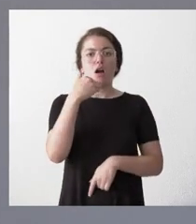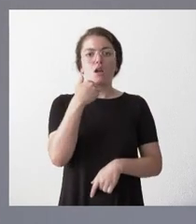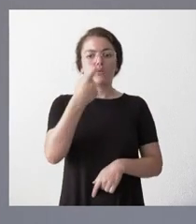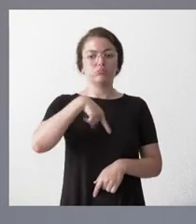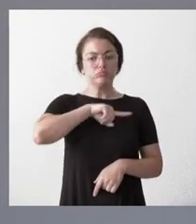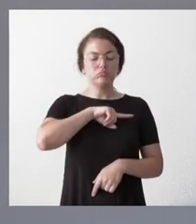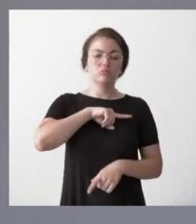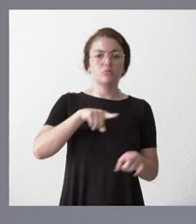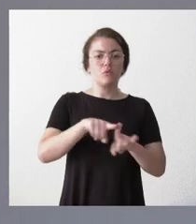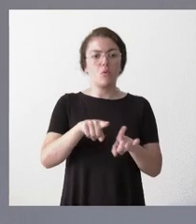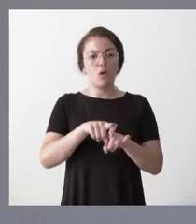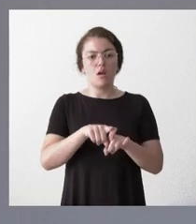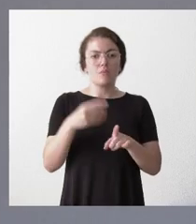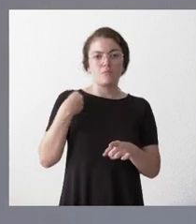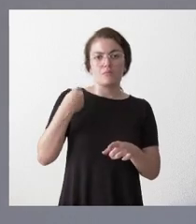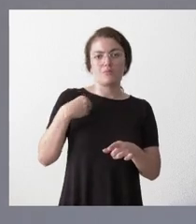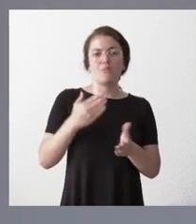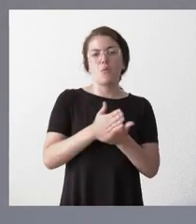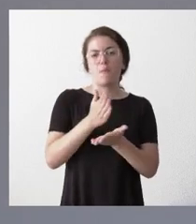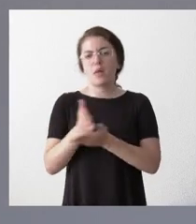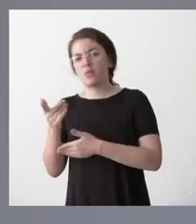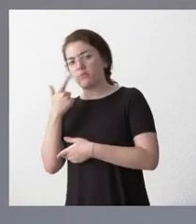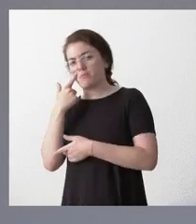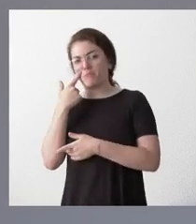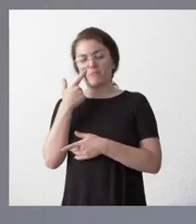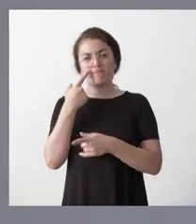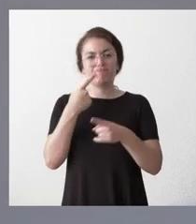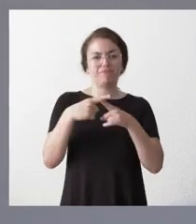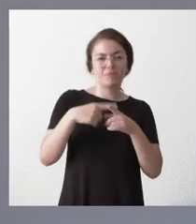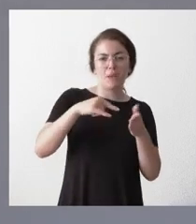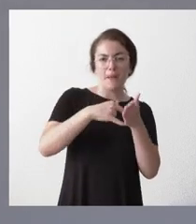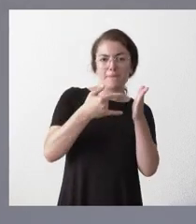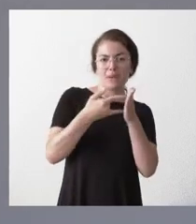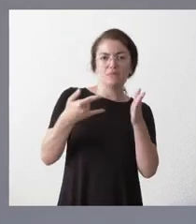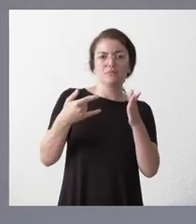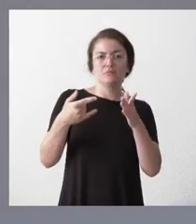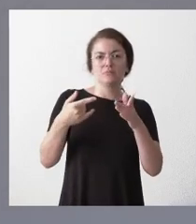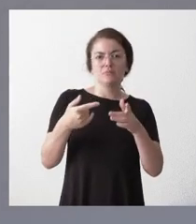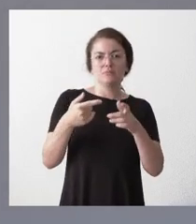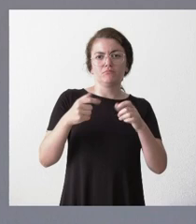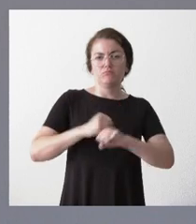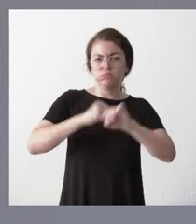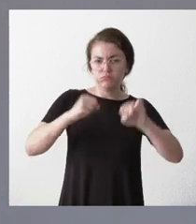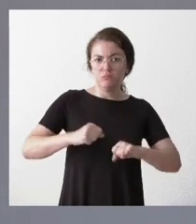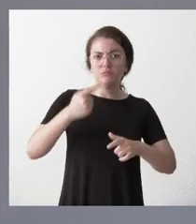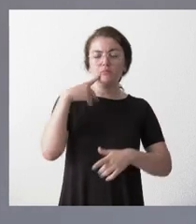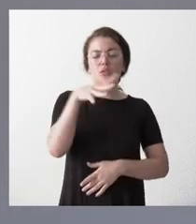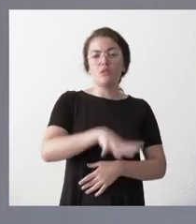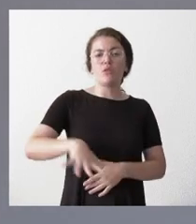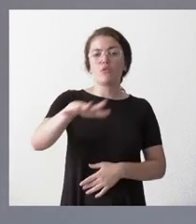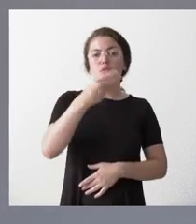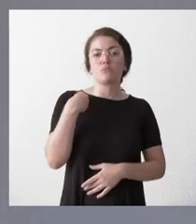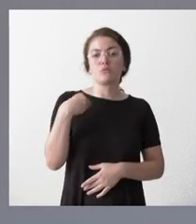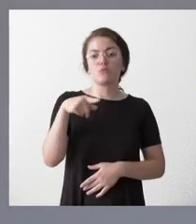fortalecido los medios, los instrumentos, el plan de presencia y también este tipo de actividades a las que usted citaba en las áreas donde la